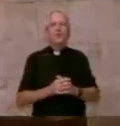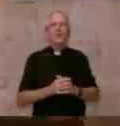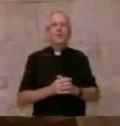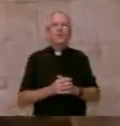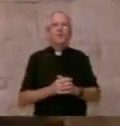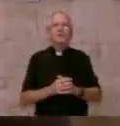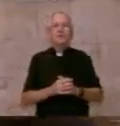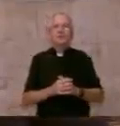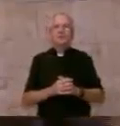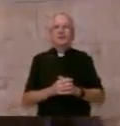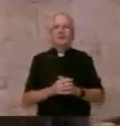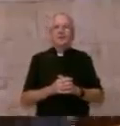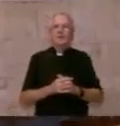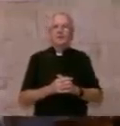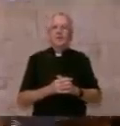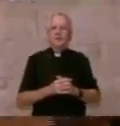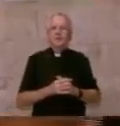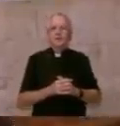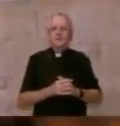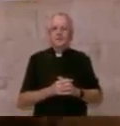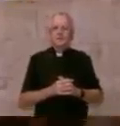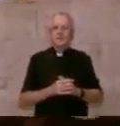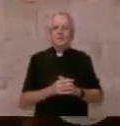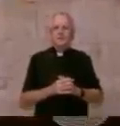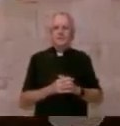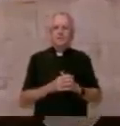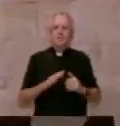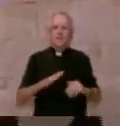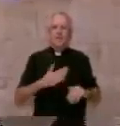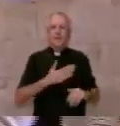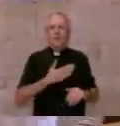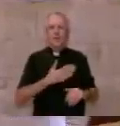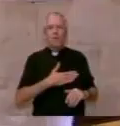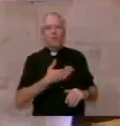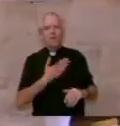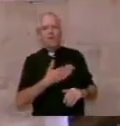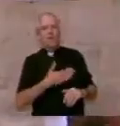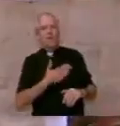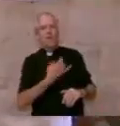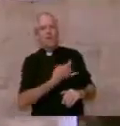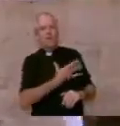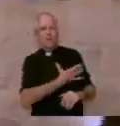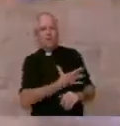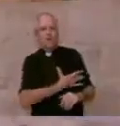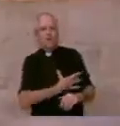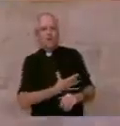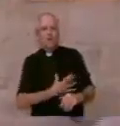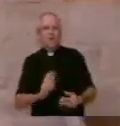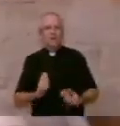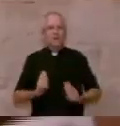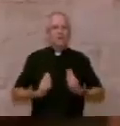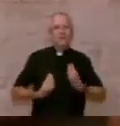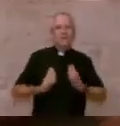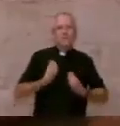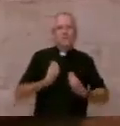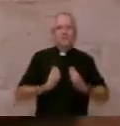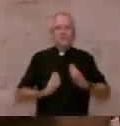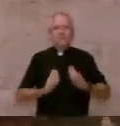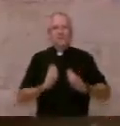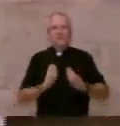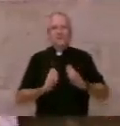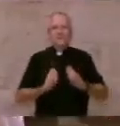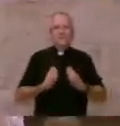se construyó una catedral románica que sería el precedente más inmediato de la actual catedral gótica, que fue